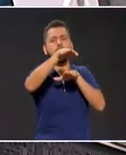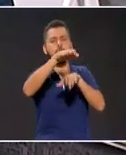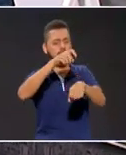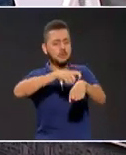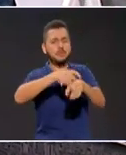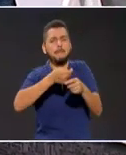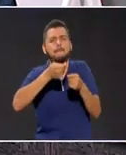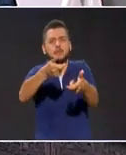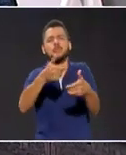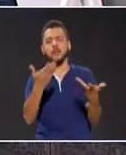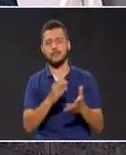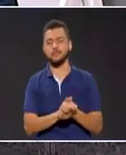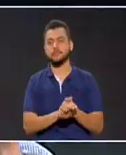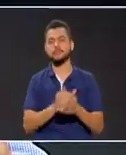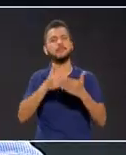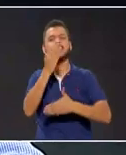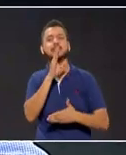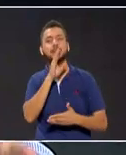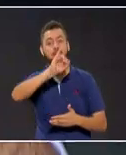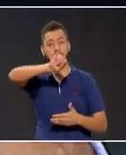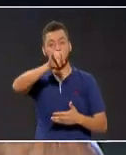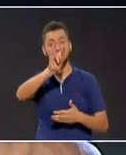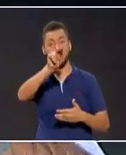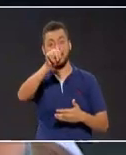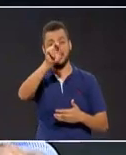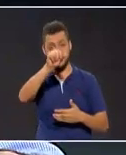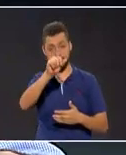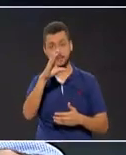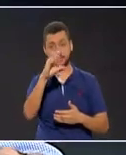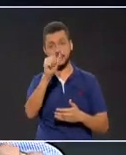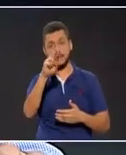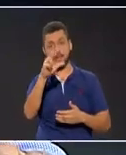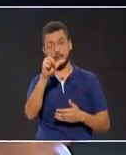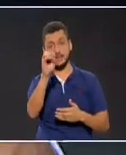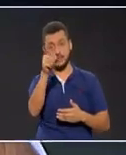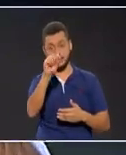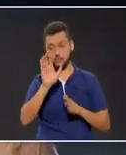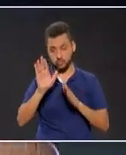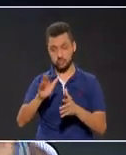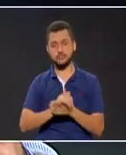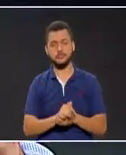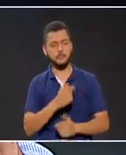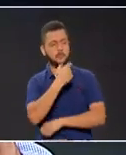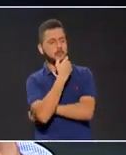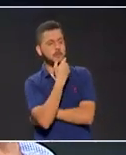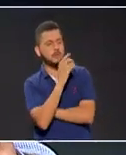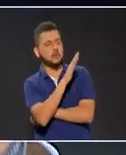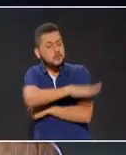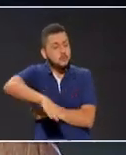arranca Santiago Gómez. Precisamente lo que vengo proponiendo es que en Medellín hay que organizar el